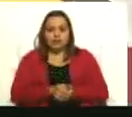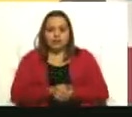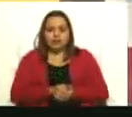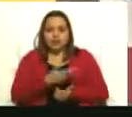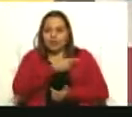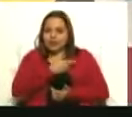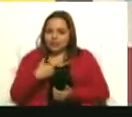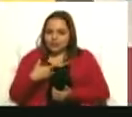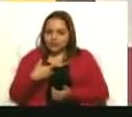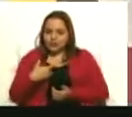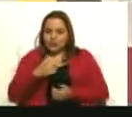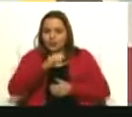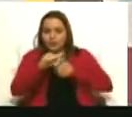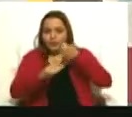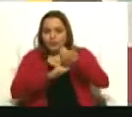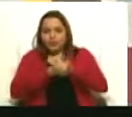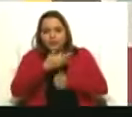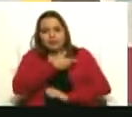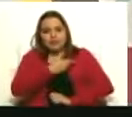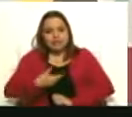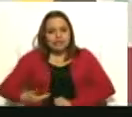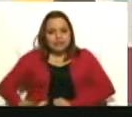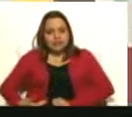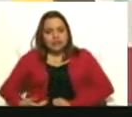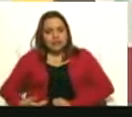queridísima vicepresidente de la República,